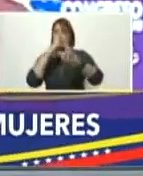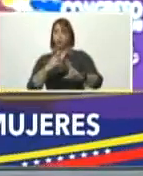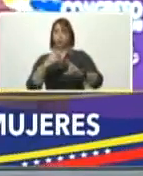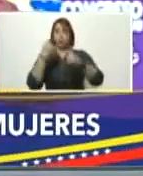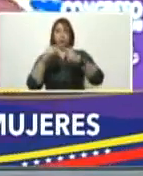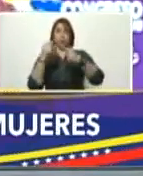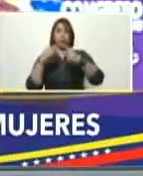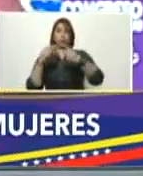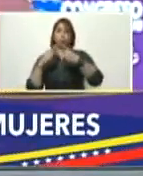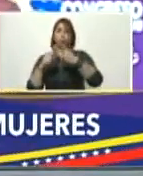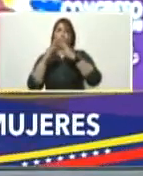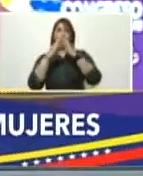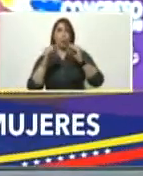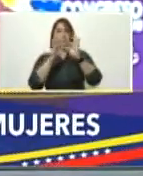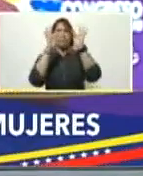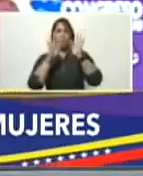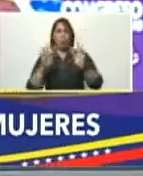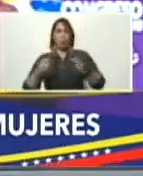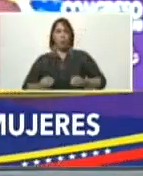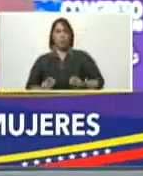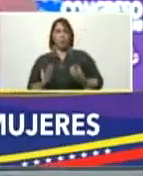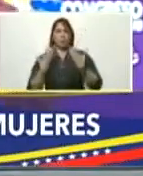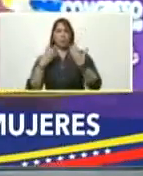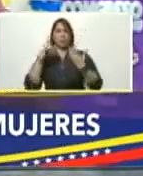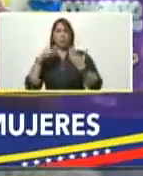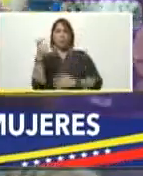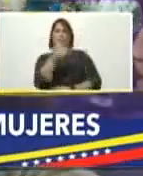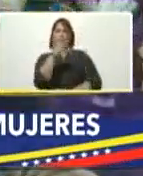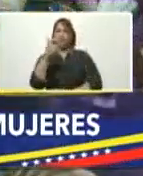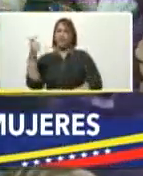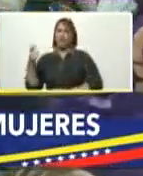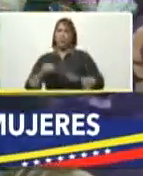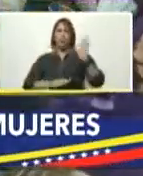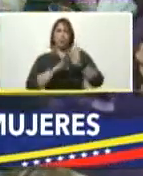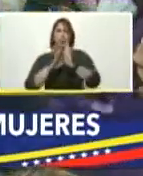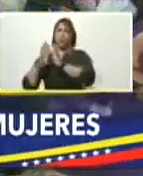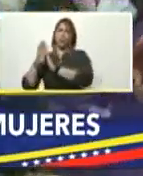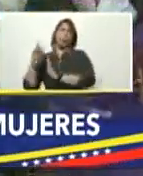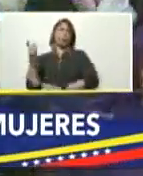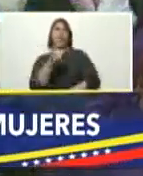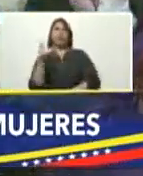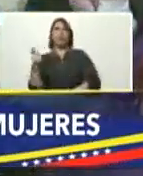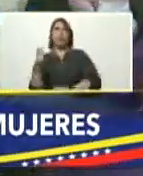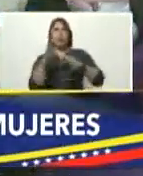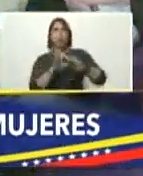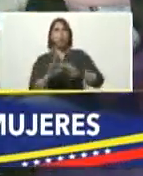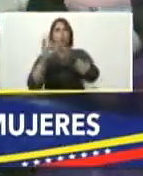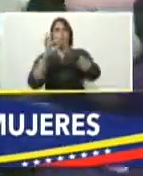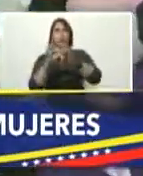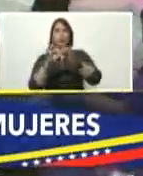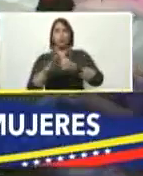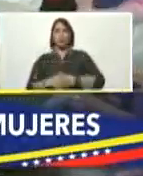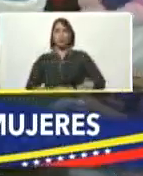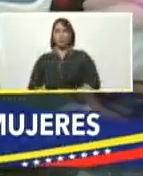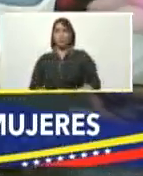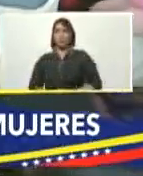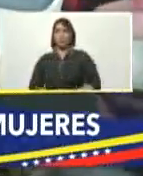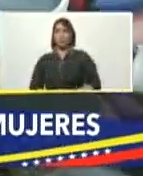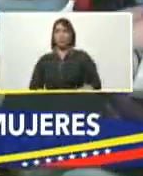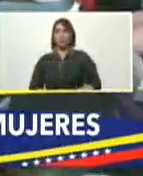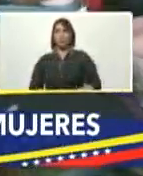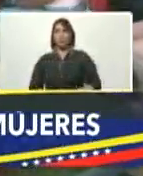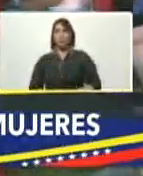diversidad de todas las formas de expresión y buscar su desarrollo y buscar su unificación. No